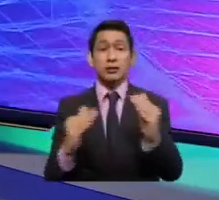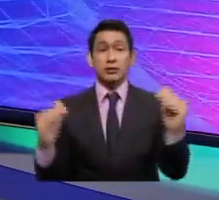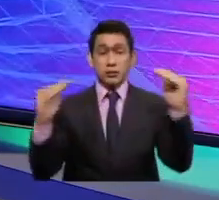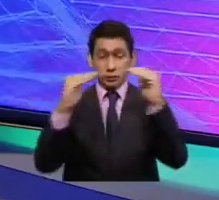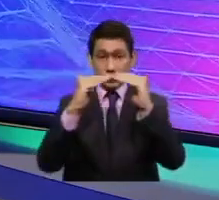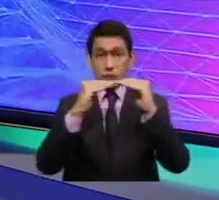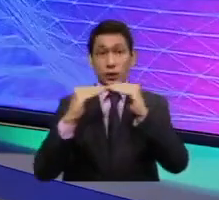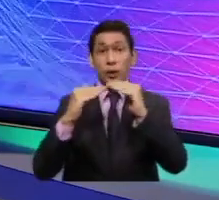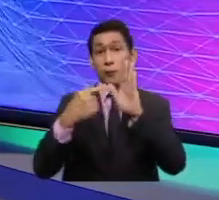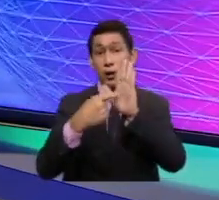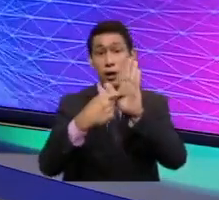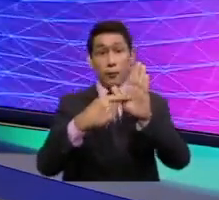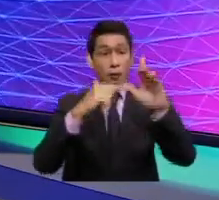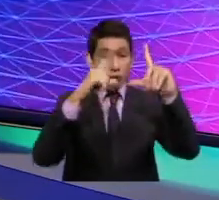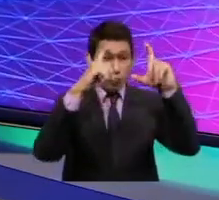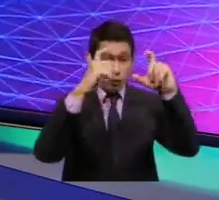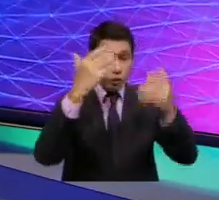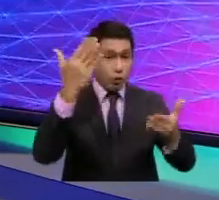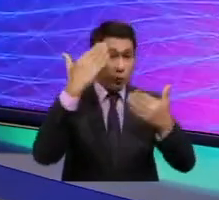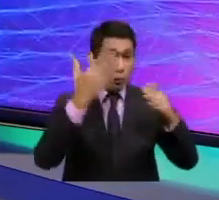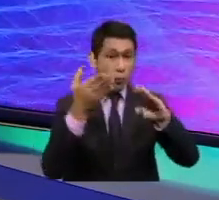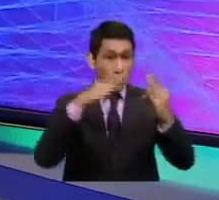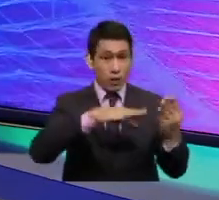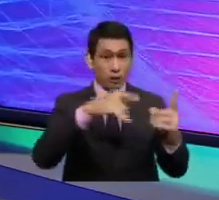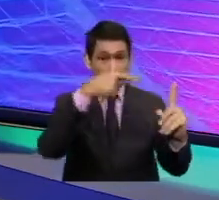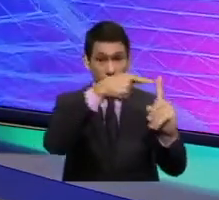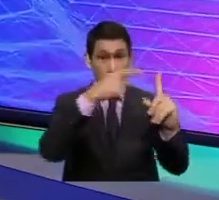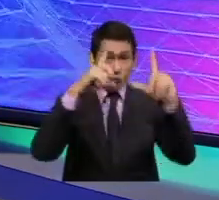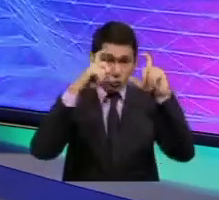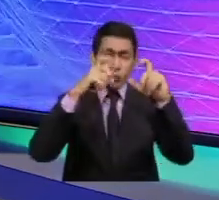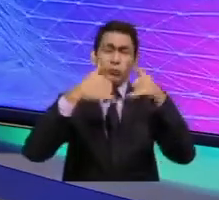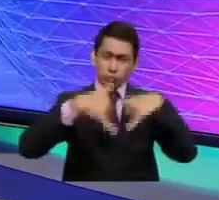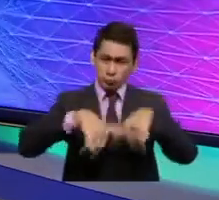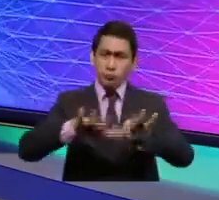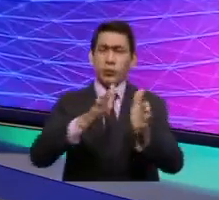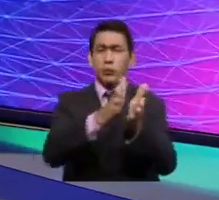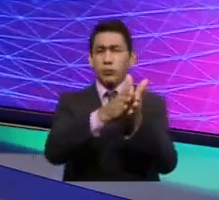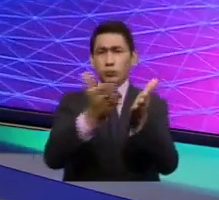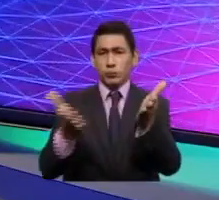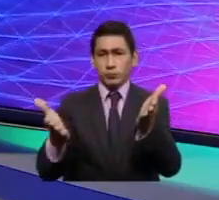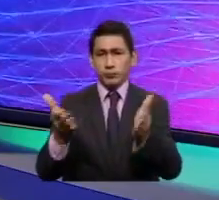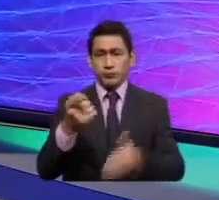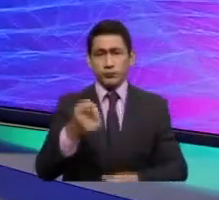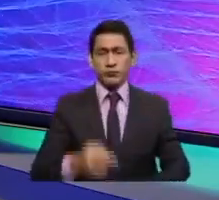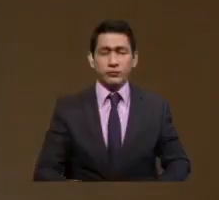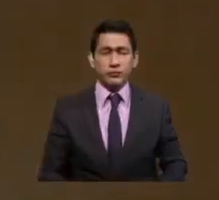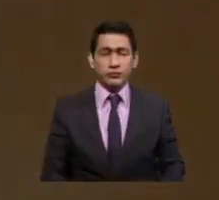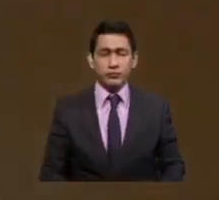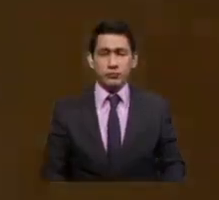imagen, la fotografía de Fernando Villavicencio, permanecerá en la papeleta.